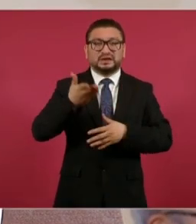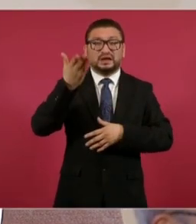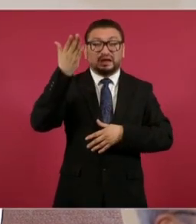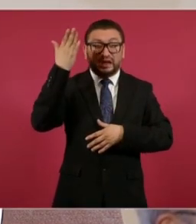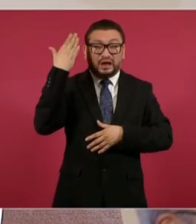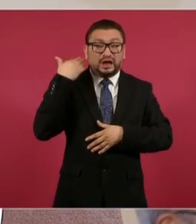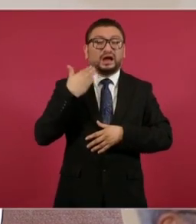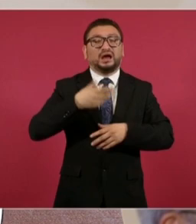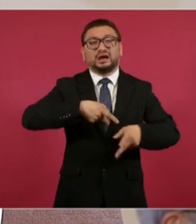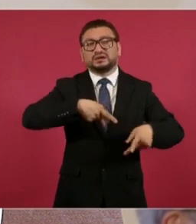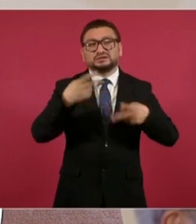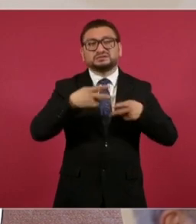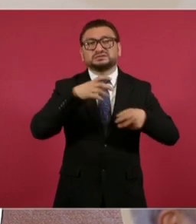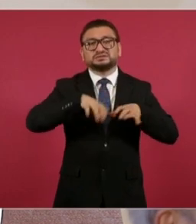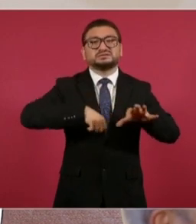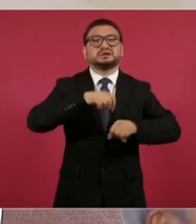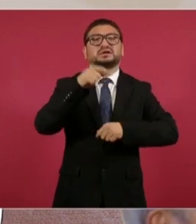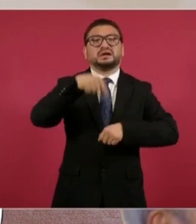al